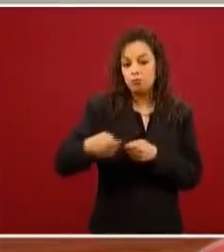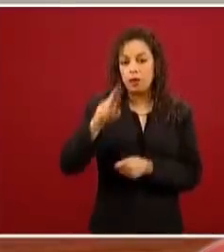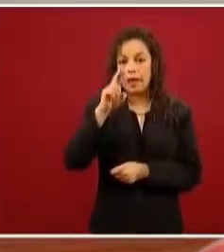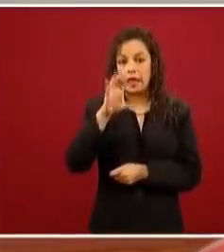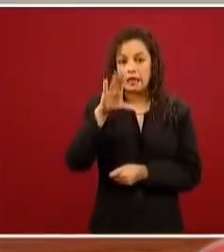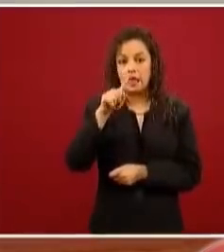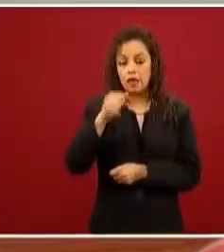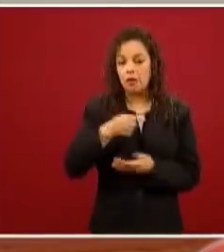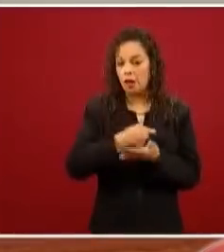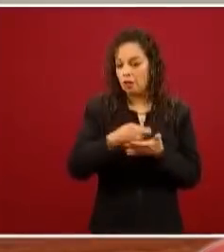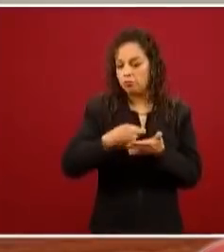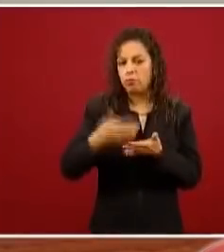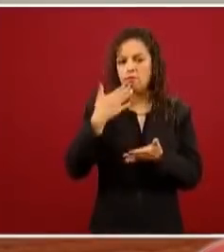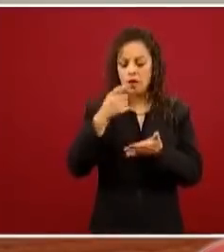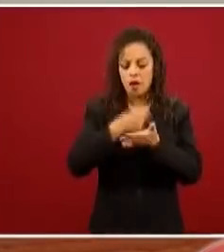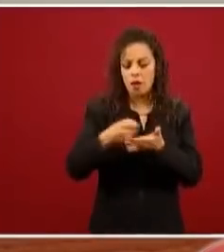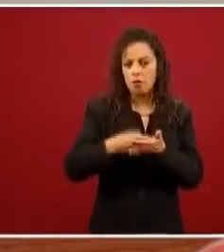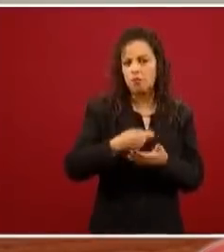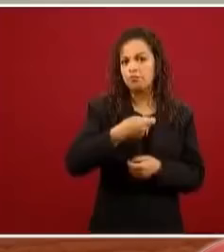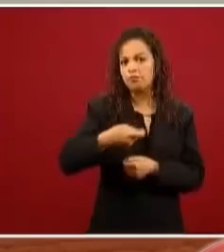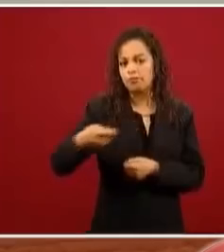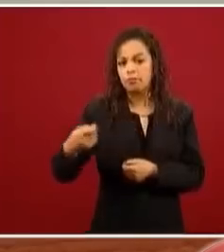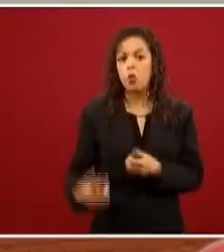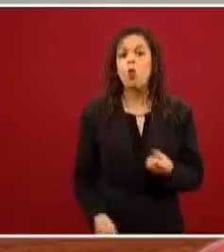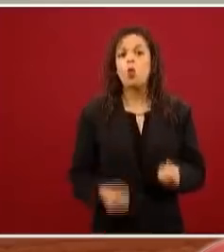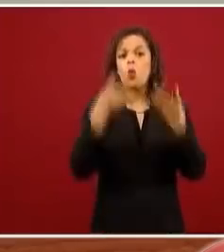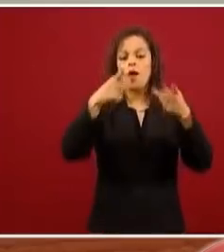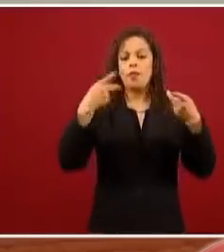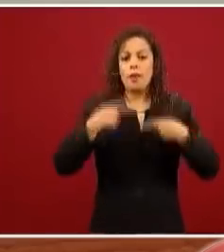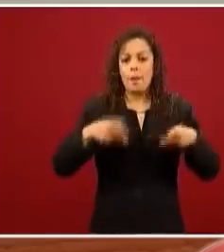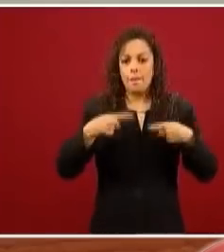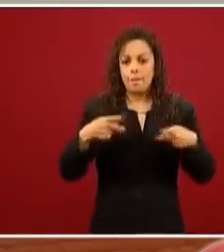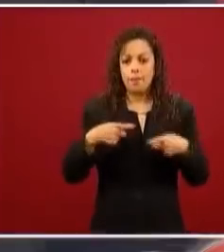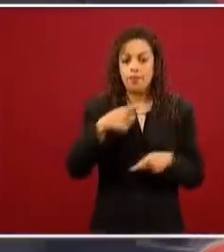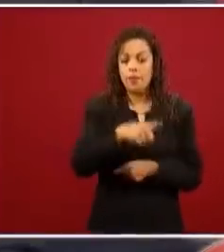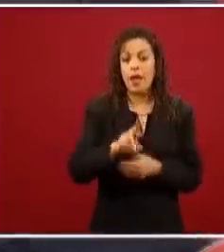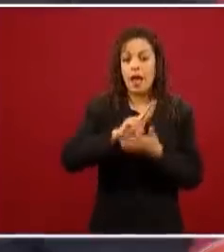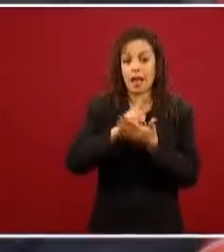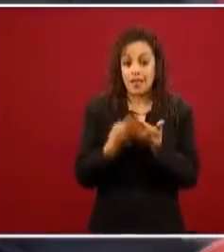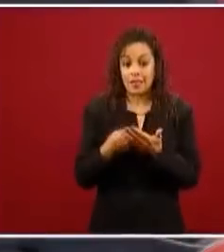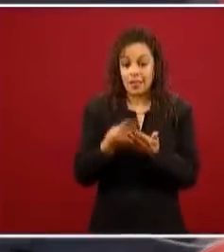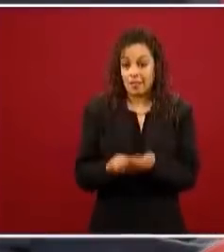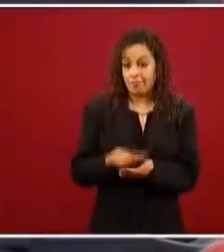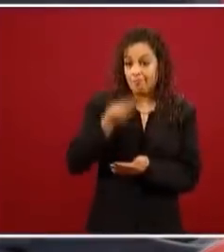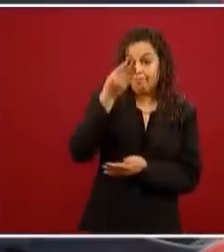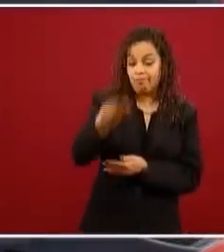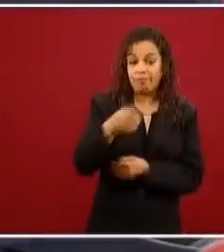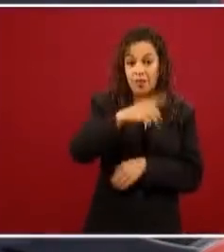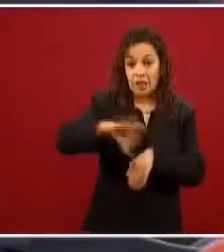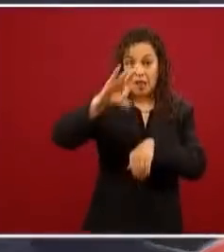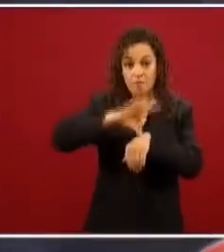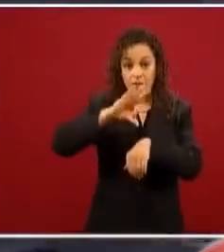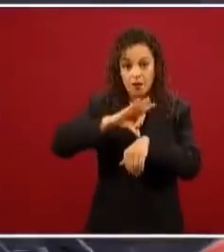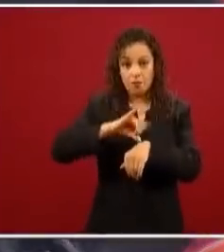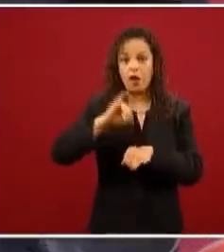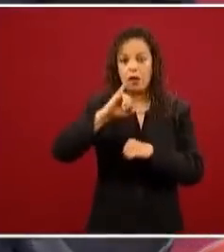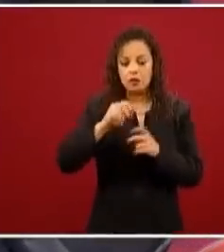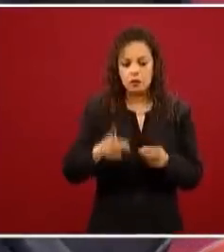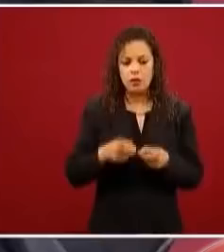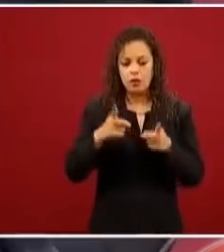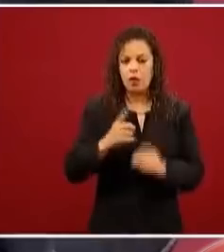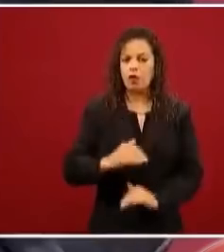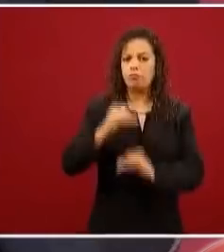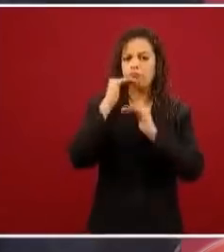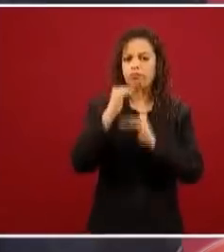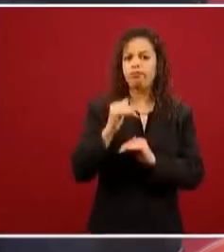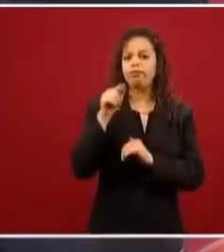es cuántas de esas personas que llegaron con una receta a la farmacia se cumplió en el plazo que establece la propia receta. Hay veces